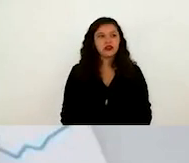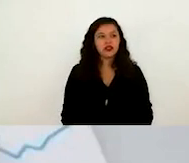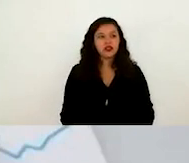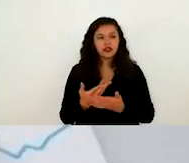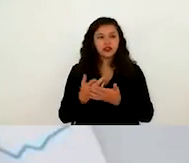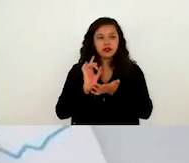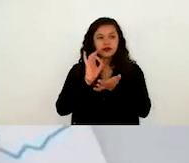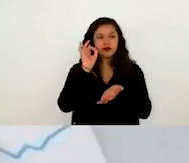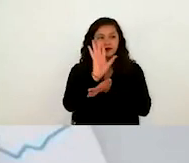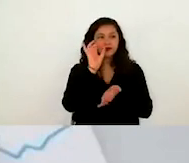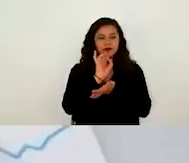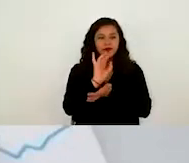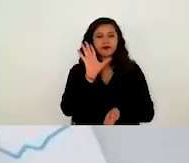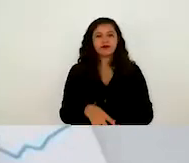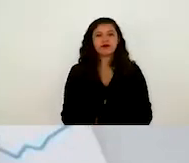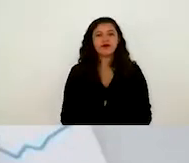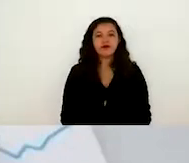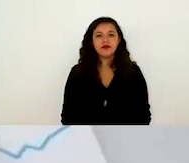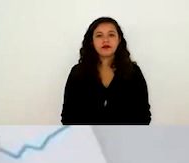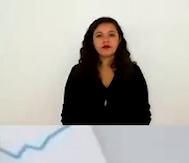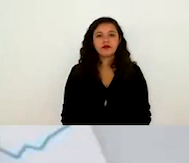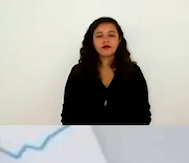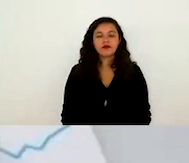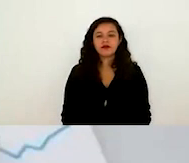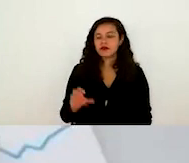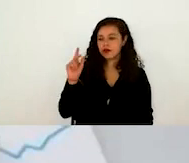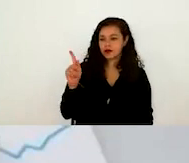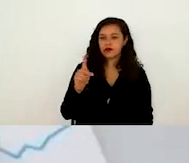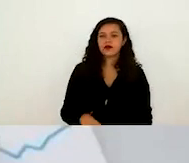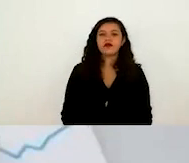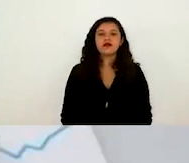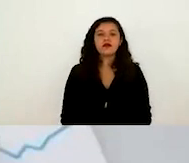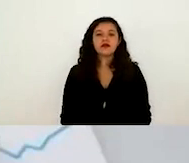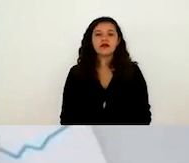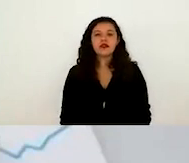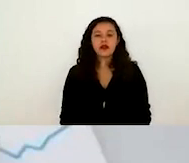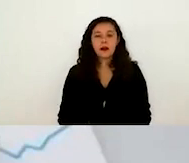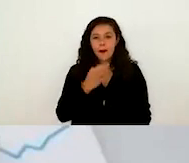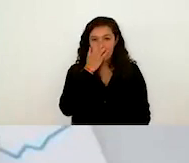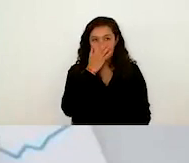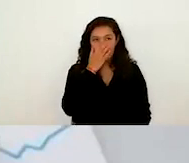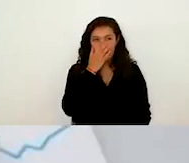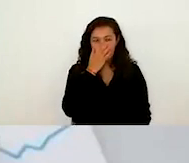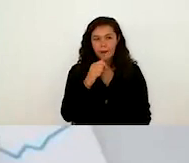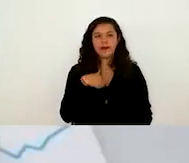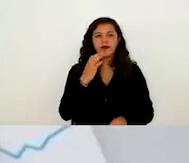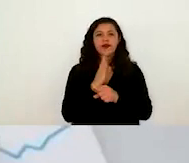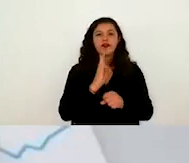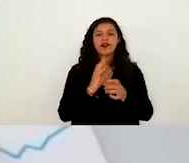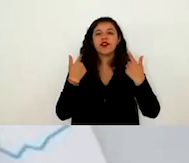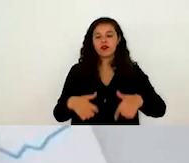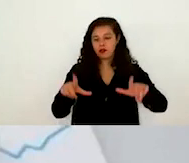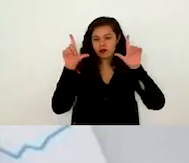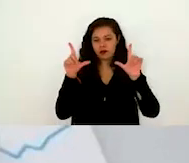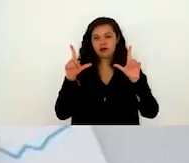momento se lo haremos ok si lo era por este medios en los cuales se los muestro si ustedes